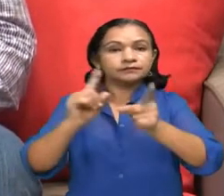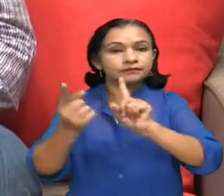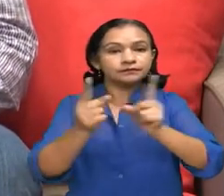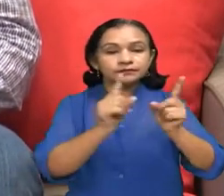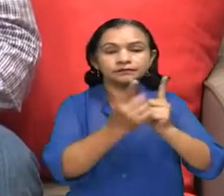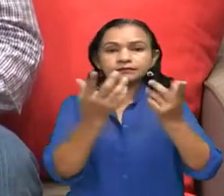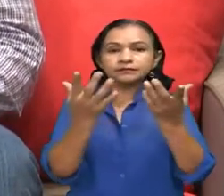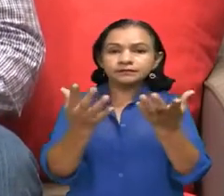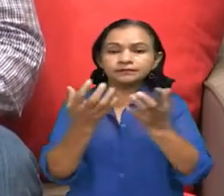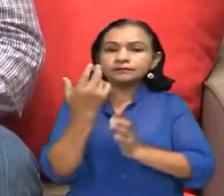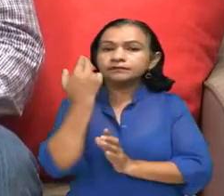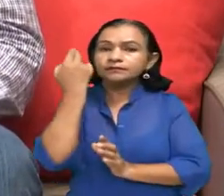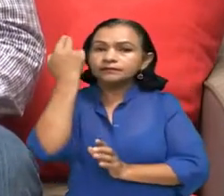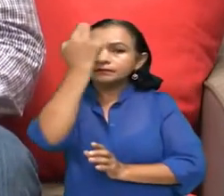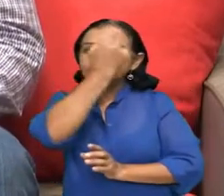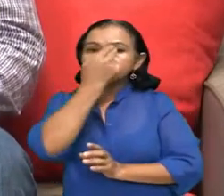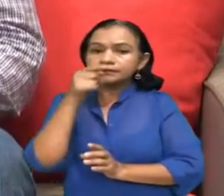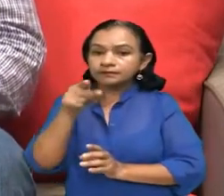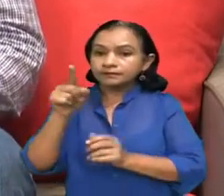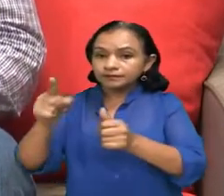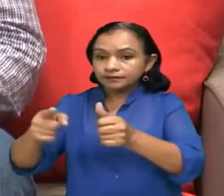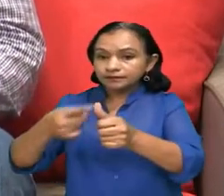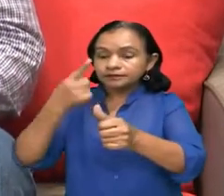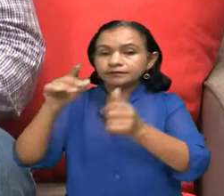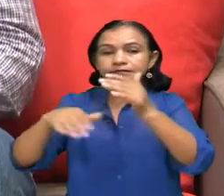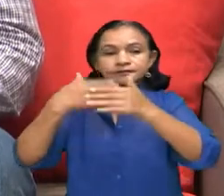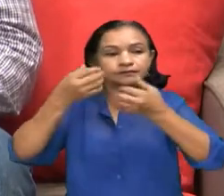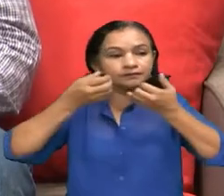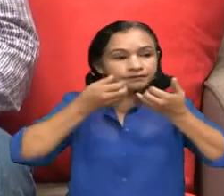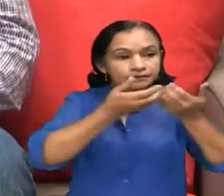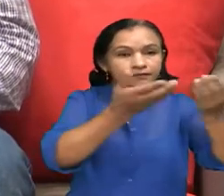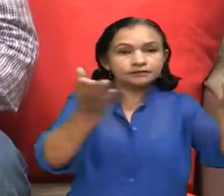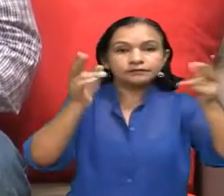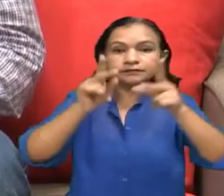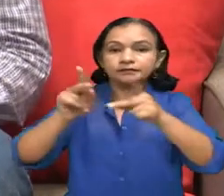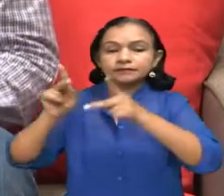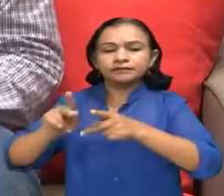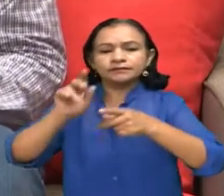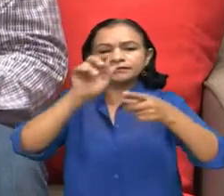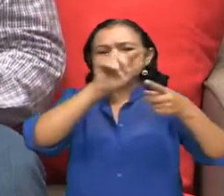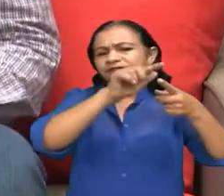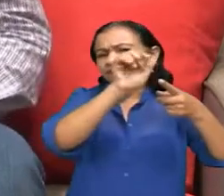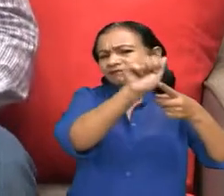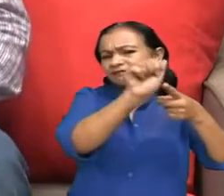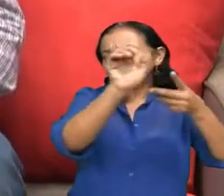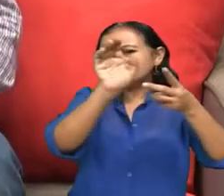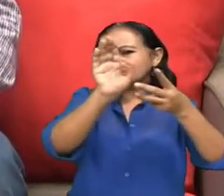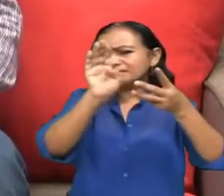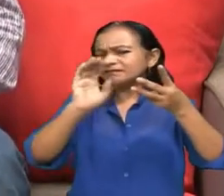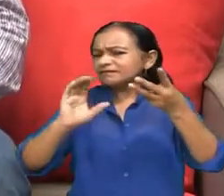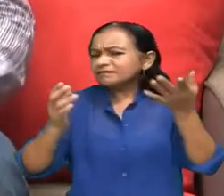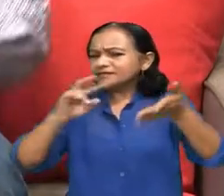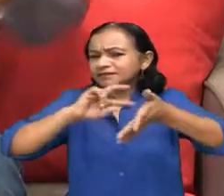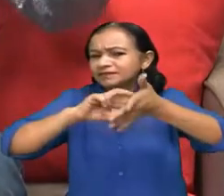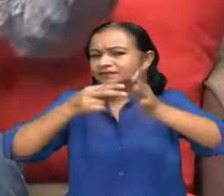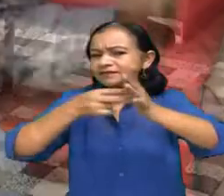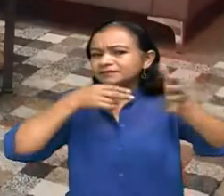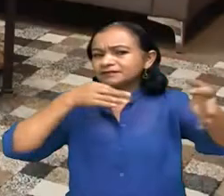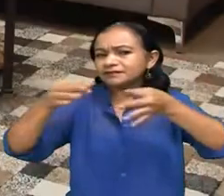nuestra audiencia cuando hablamos de economía creativa en una especie de conversación ABC, ¿qué entendemos por economía creativa en un